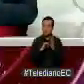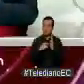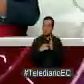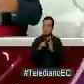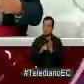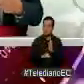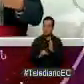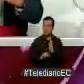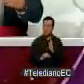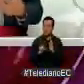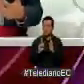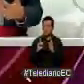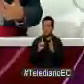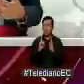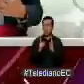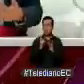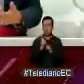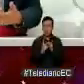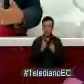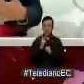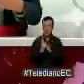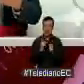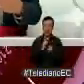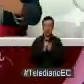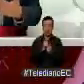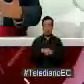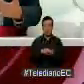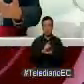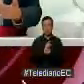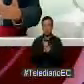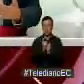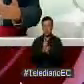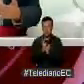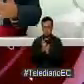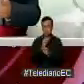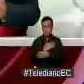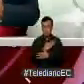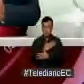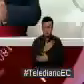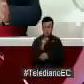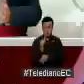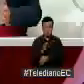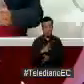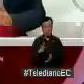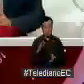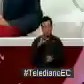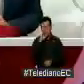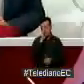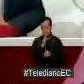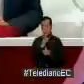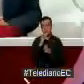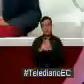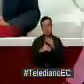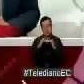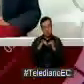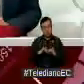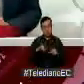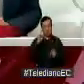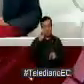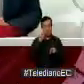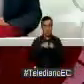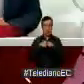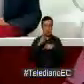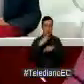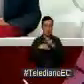preferencias solamente porque se renuevan cada 2 o 3 años y eso no brinda certidumbre en el largo plazo. El objetivo es definitivamente alcanzar un acuerdo